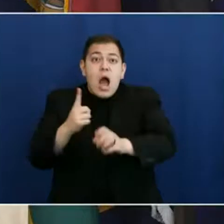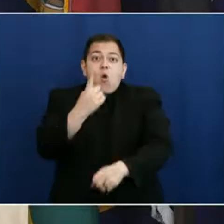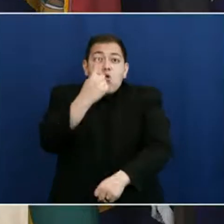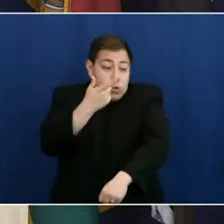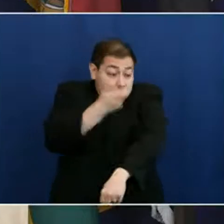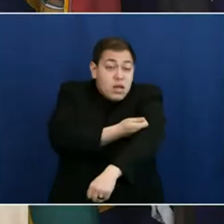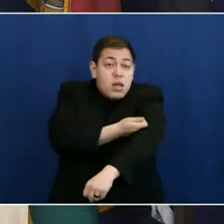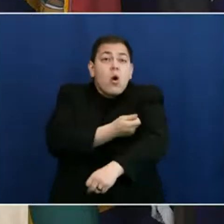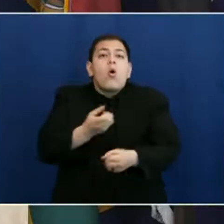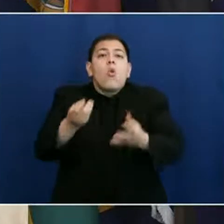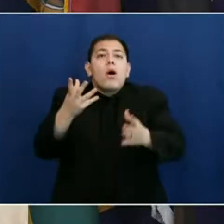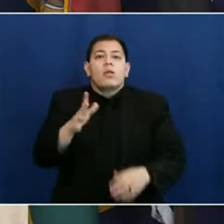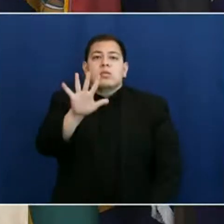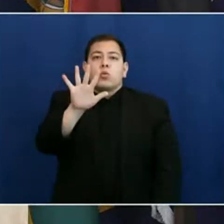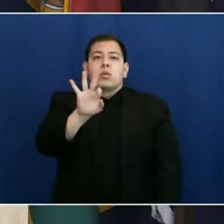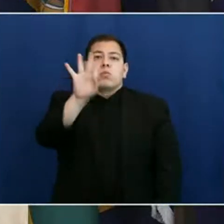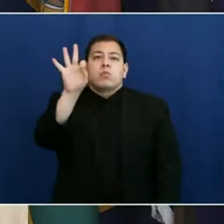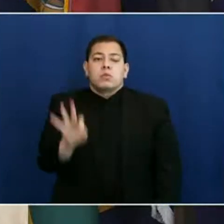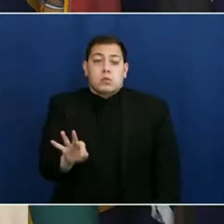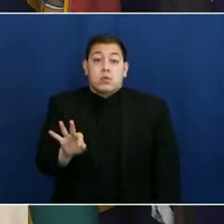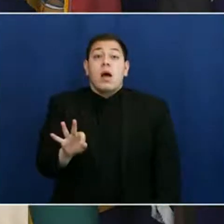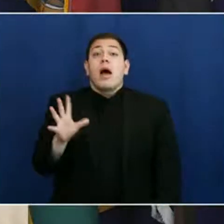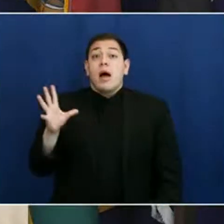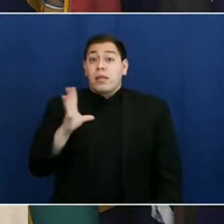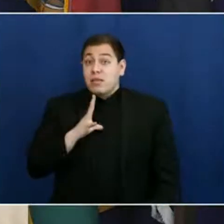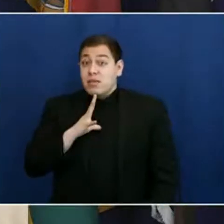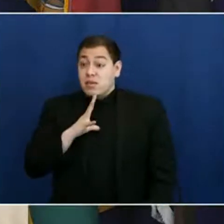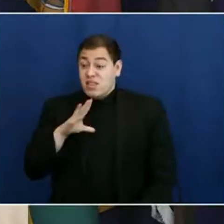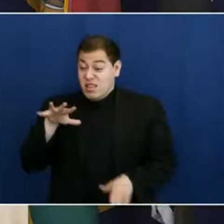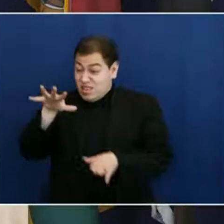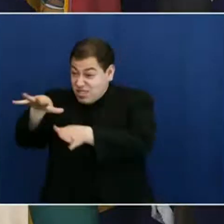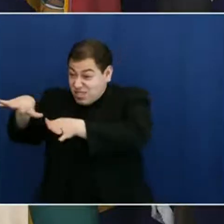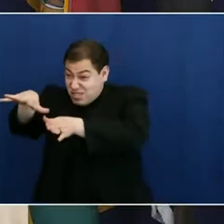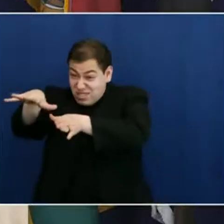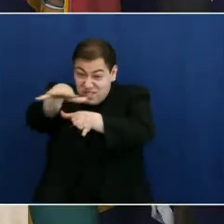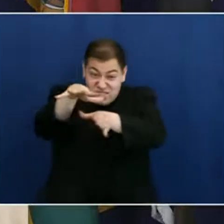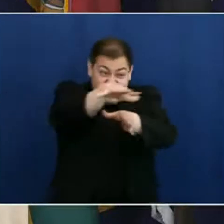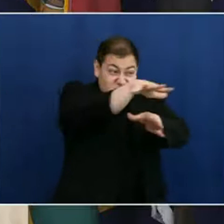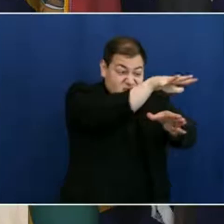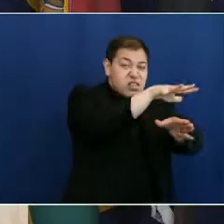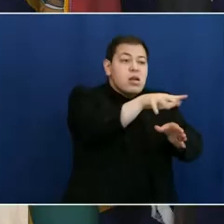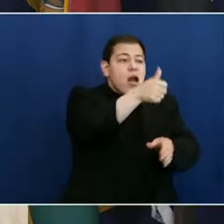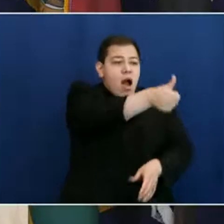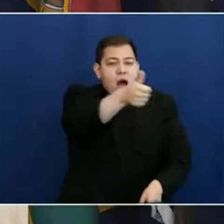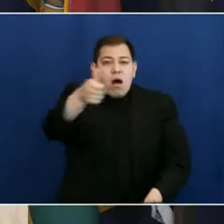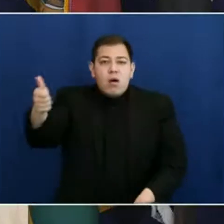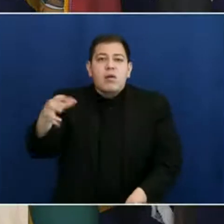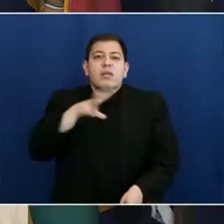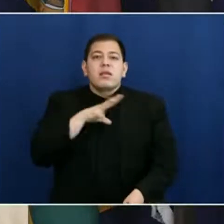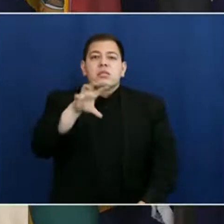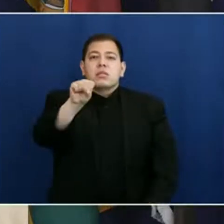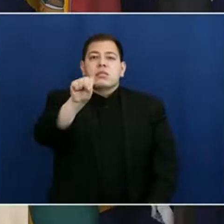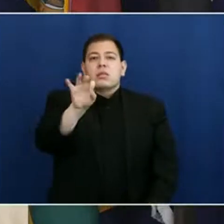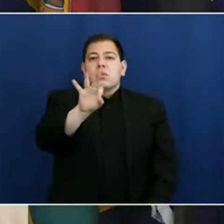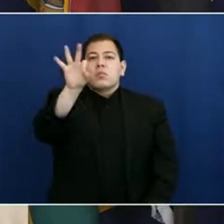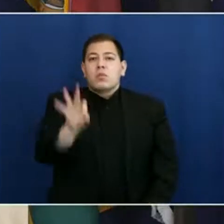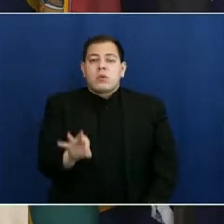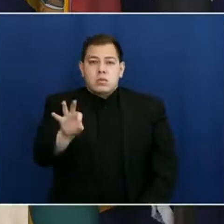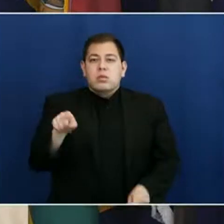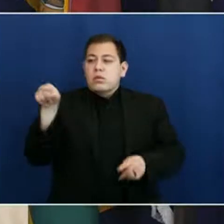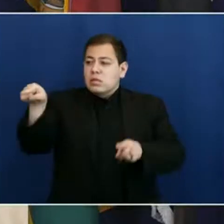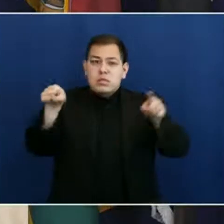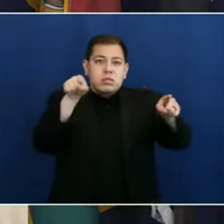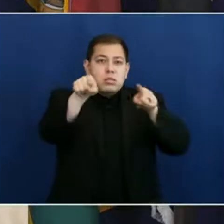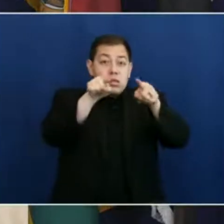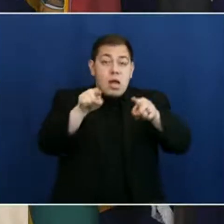algunos de los códigos postales ya se encuentran con el 60% de sus habitantes con al menos una vacuna, y eso es una muy, muy